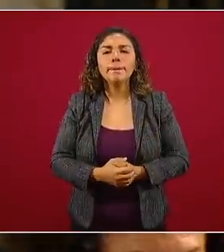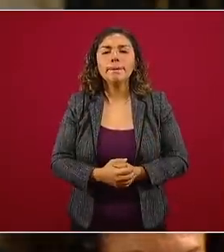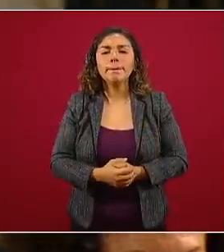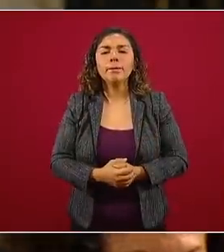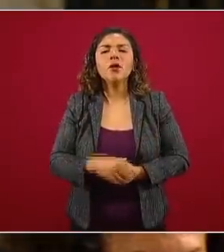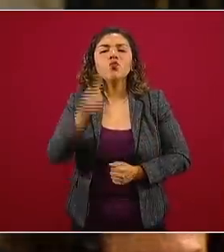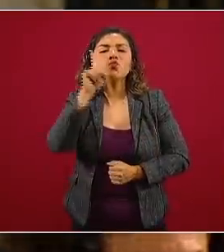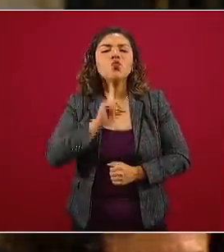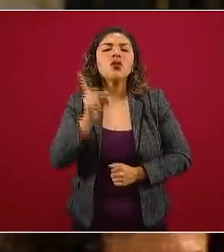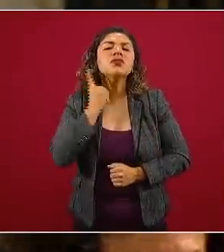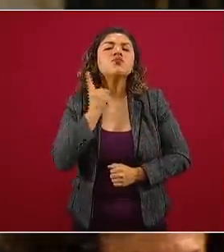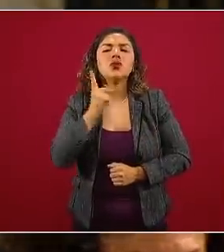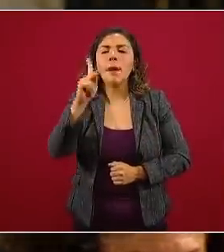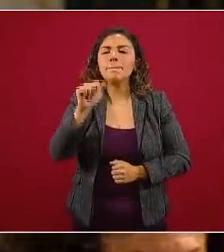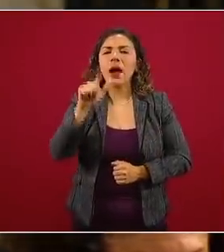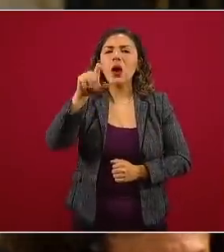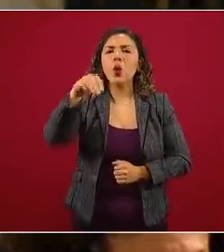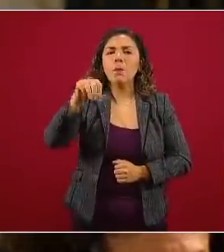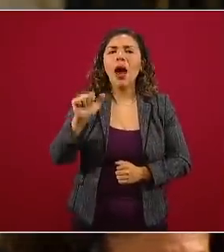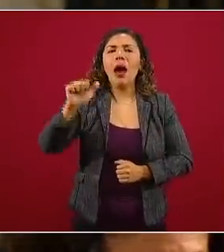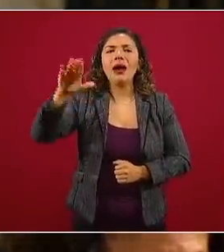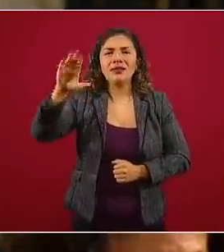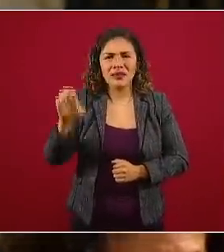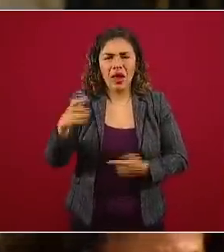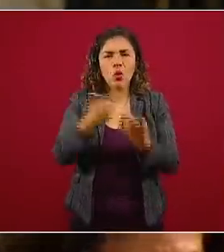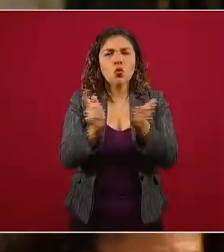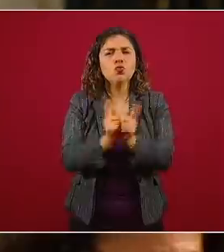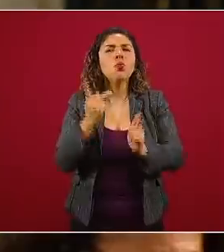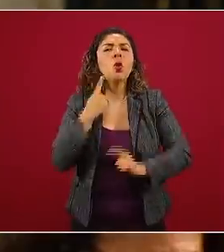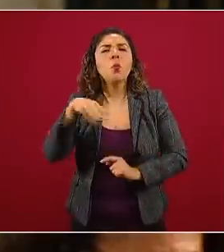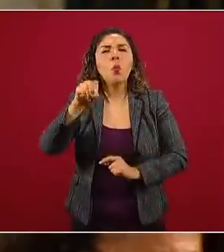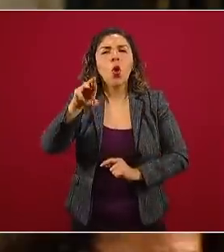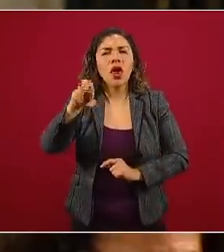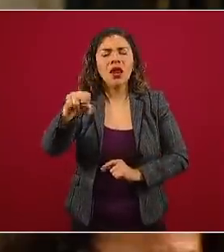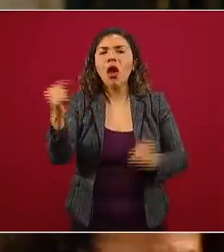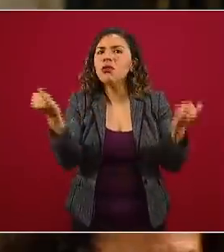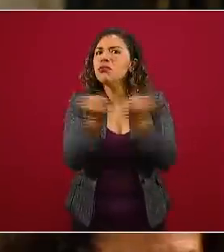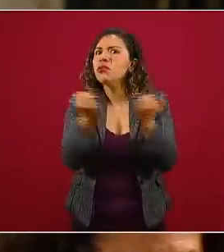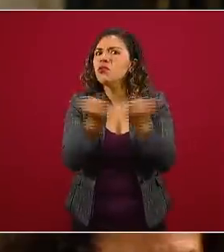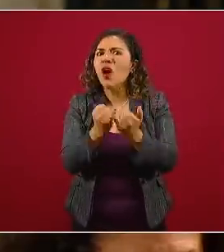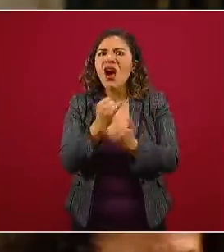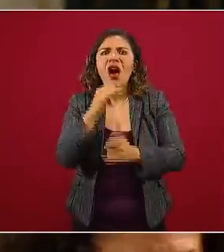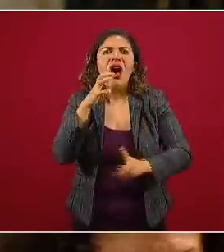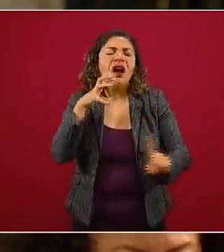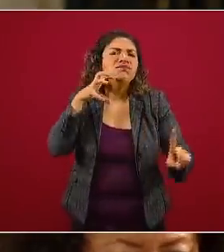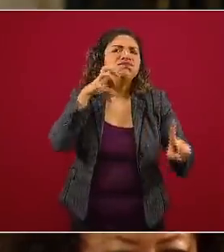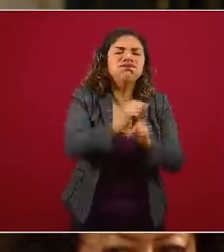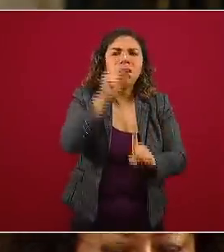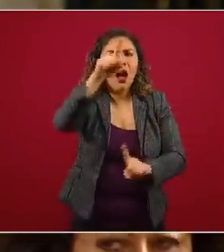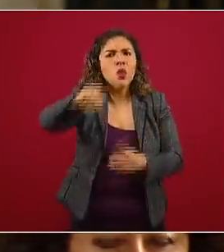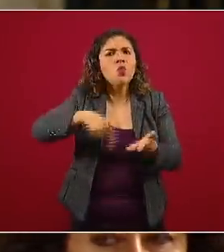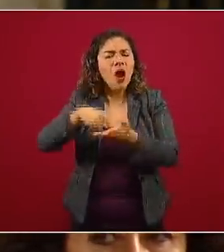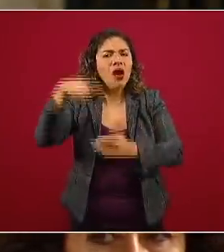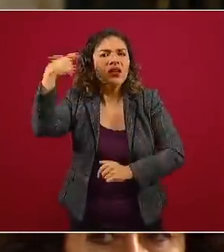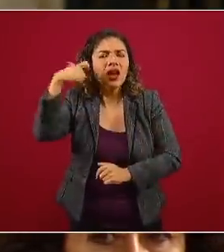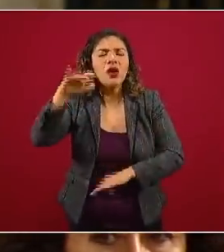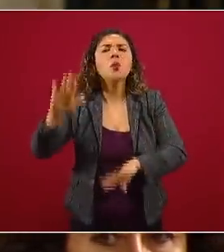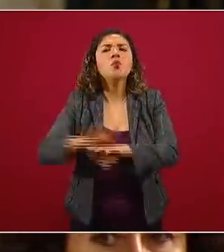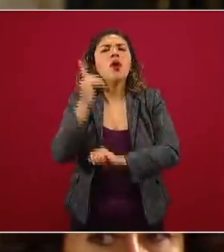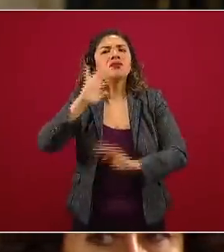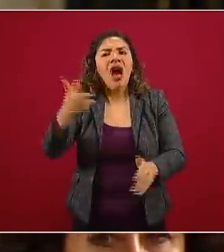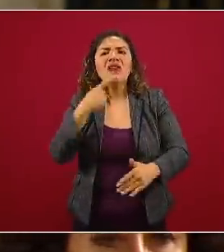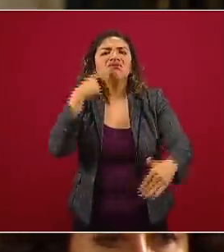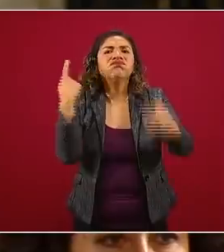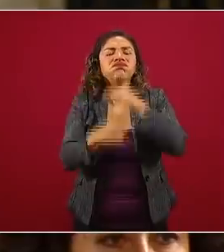la diputada local palomar se islas de morena también ha sido objeto de esta persecución ahí queretano porque también se le ha denunciado